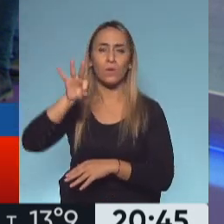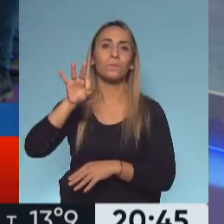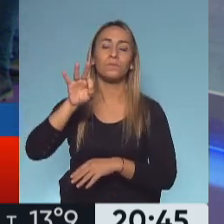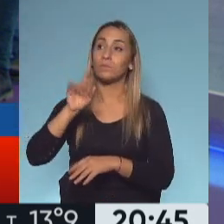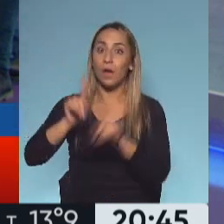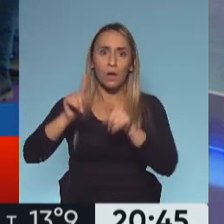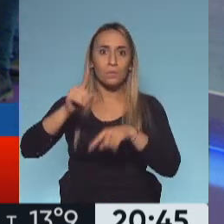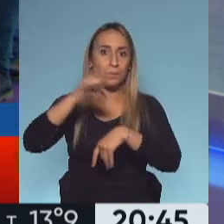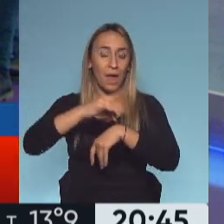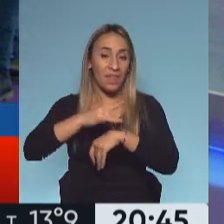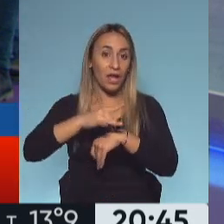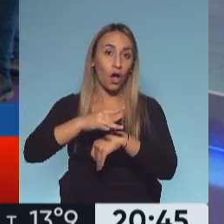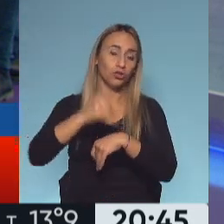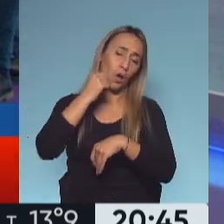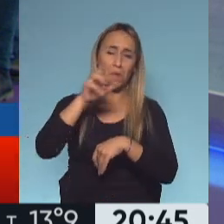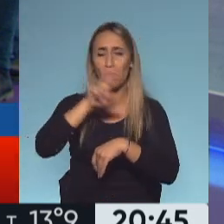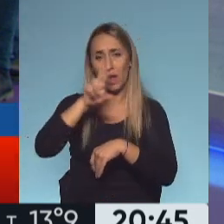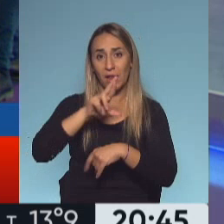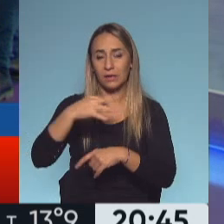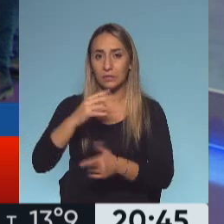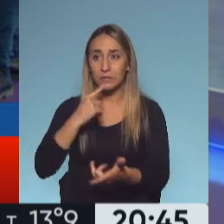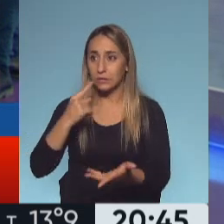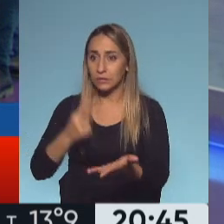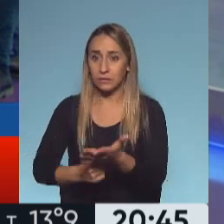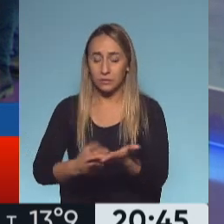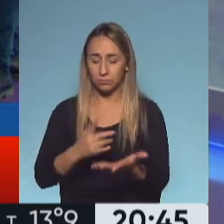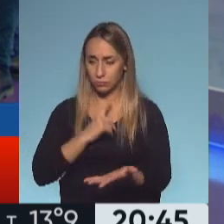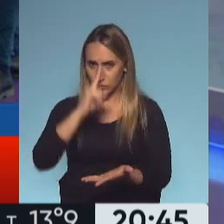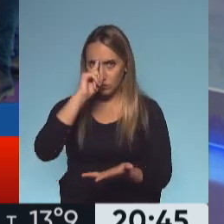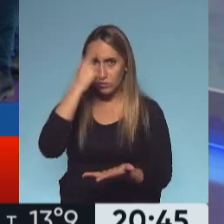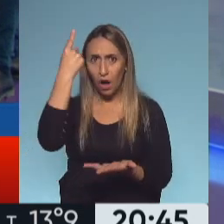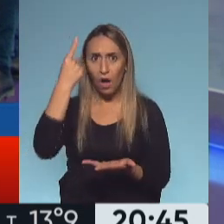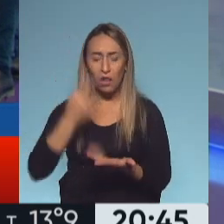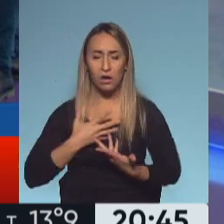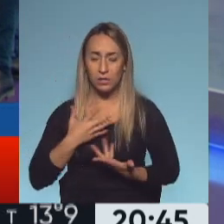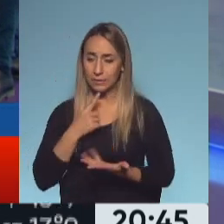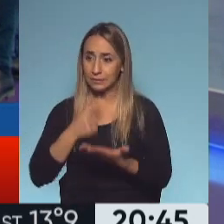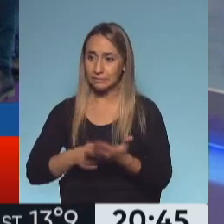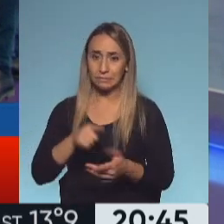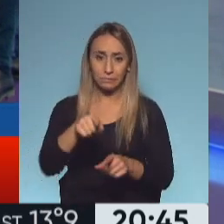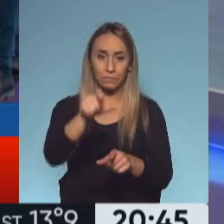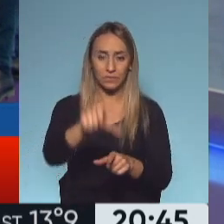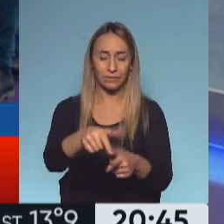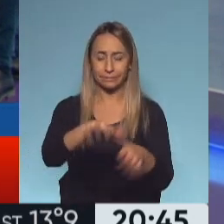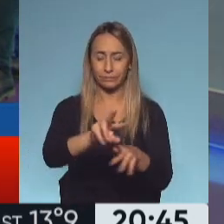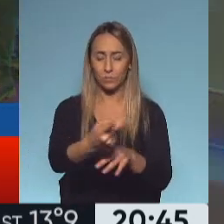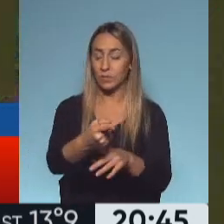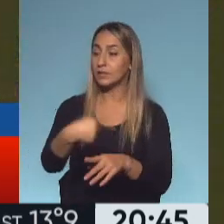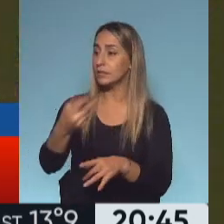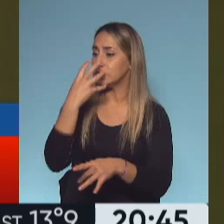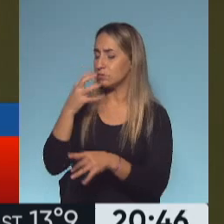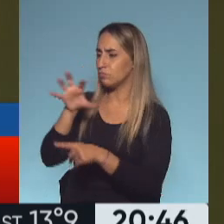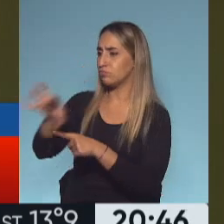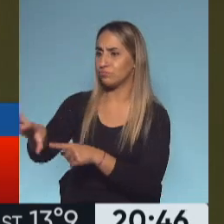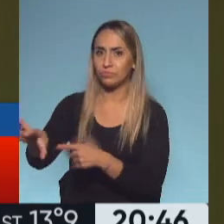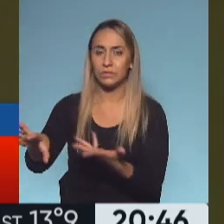médicas intensivistas que tuvieron que tomar estas decisiones en profunda soledad y en incontinencia, institucional. Por ejemplo, ahí lo primero que recurrían